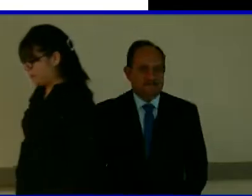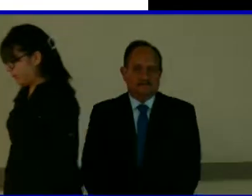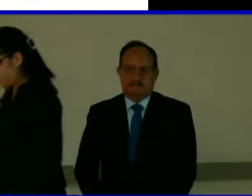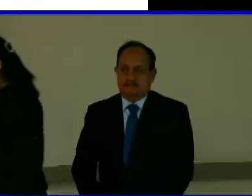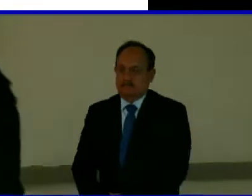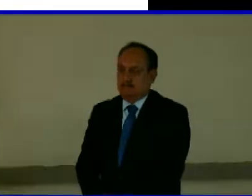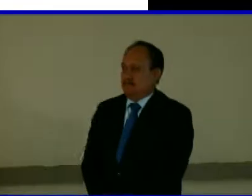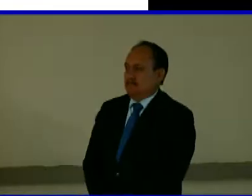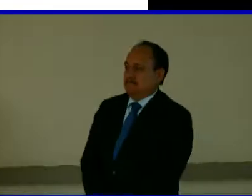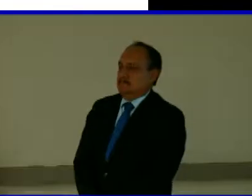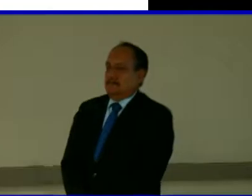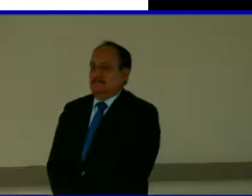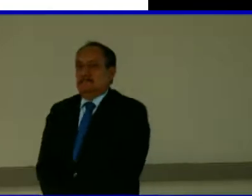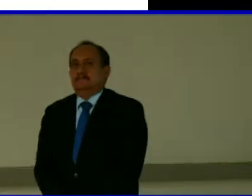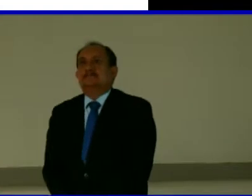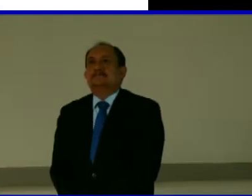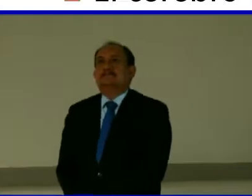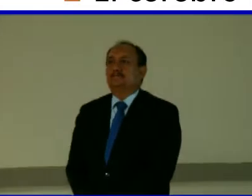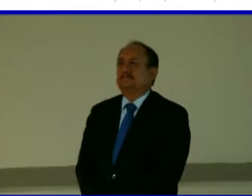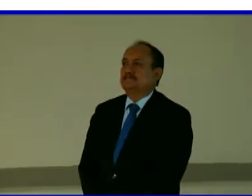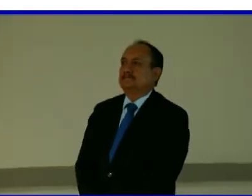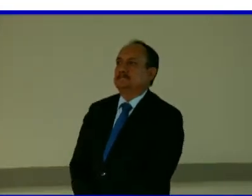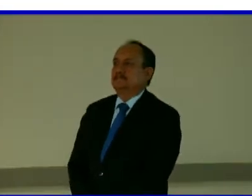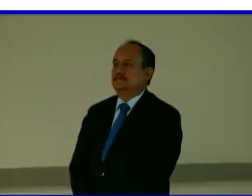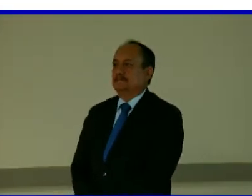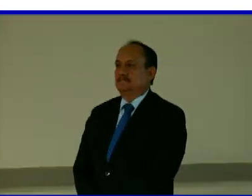trastorno del aprendizaje.